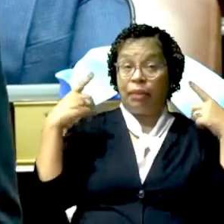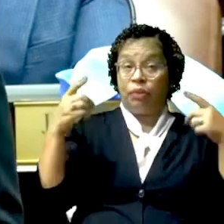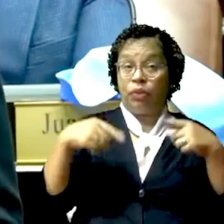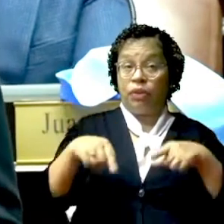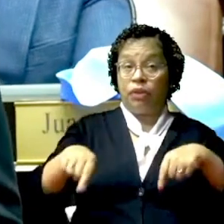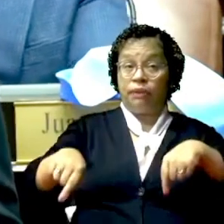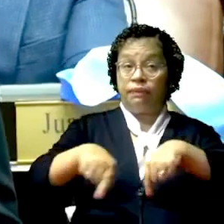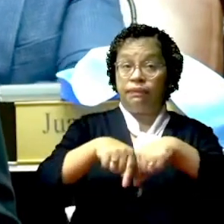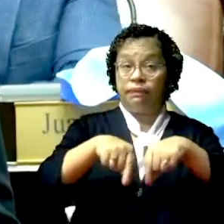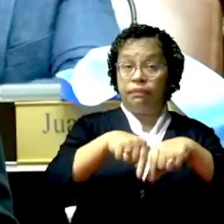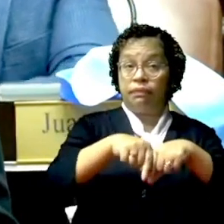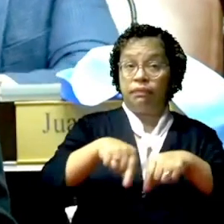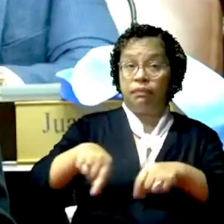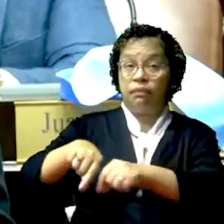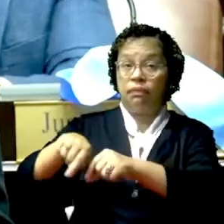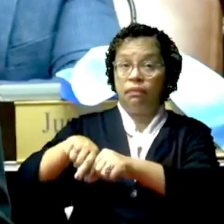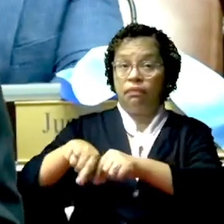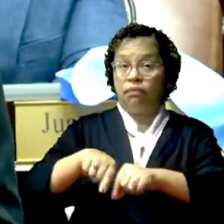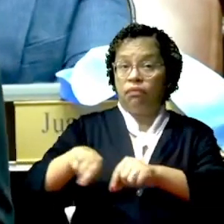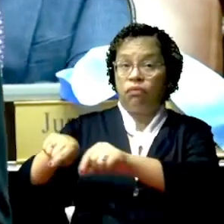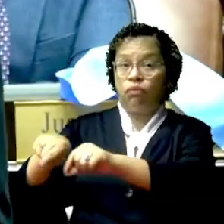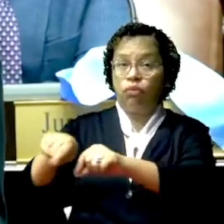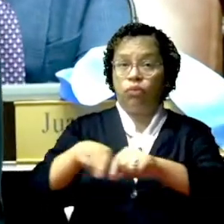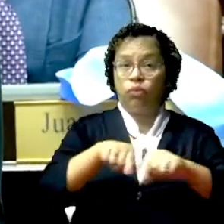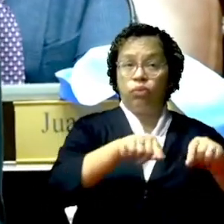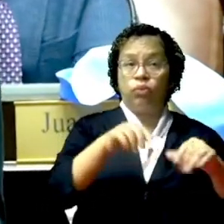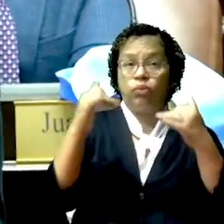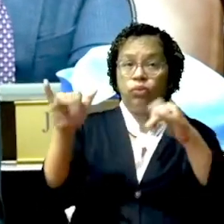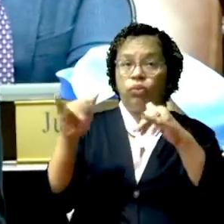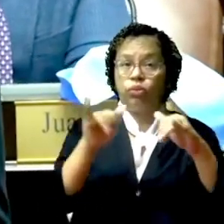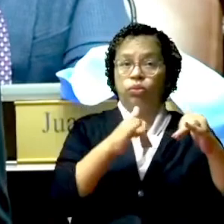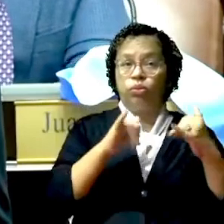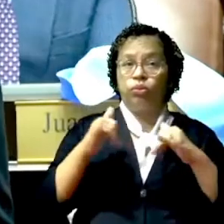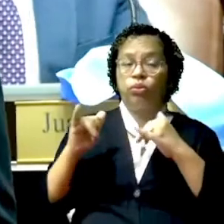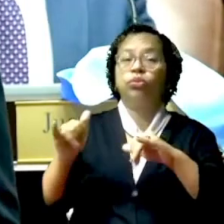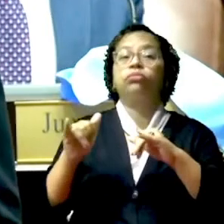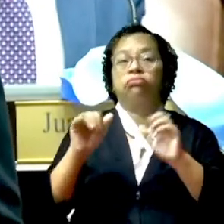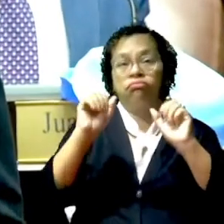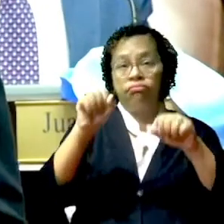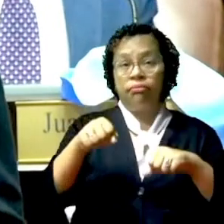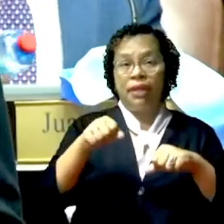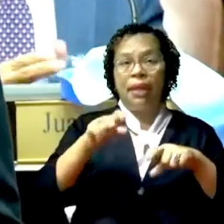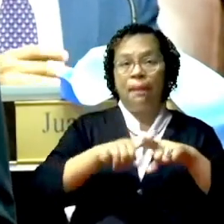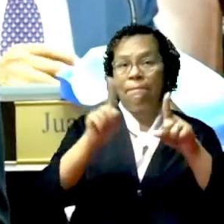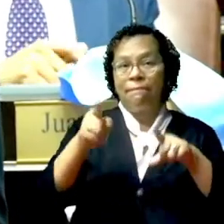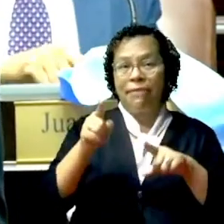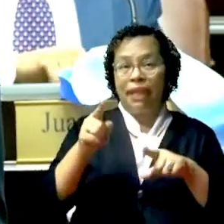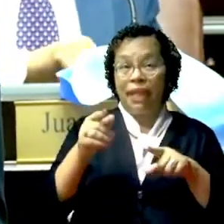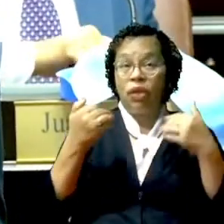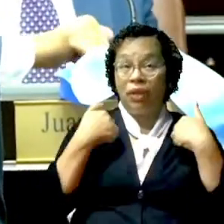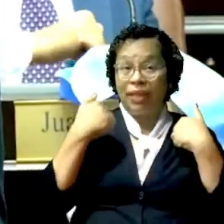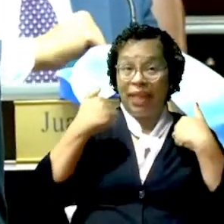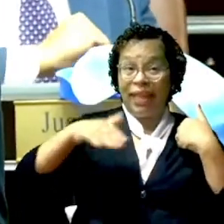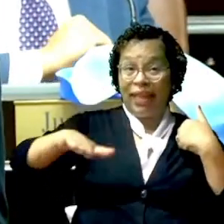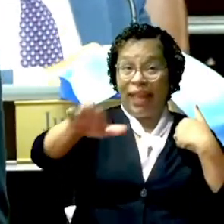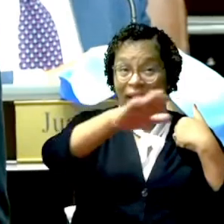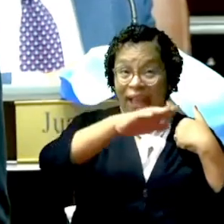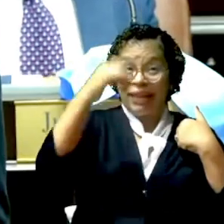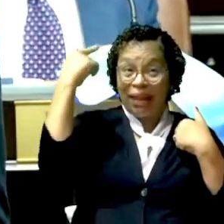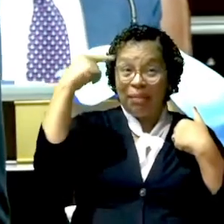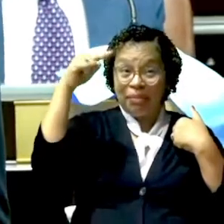Sin embargo, carecen de una cancha propia para la práctica de esta disciplina.